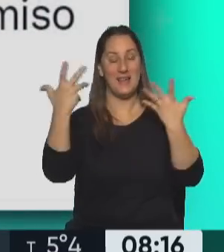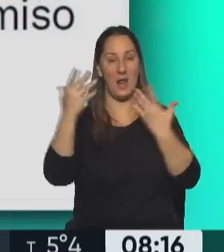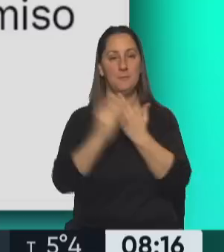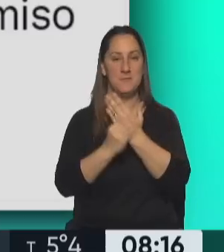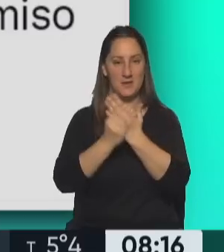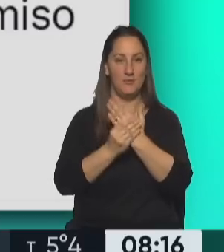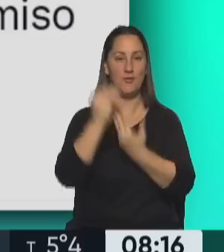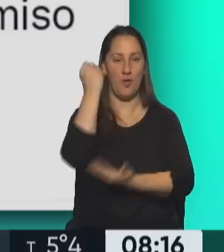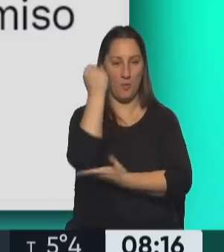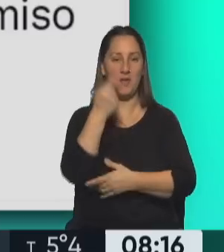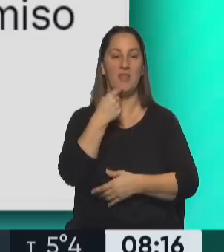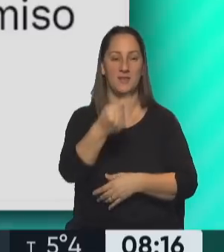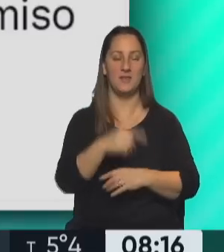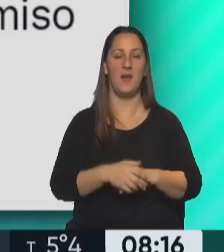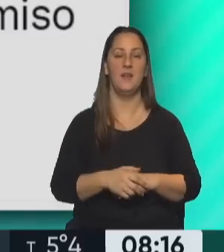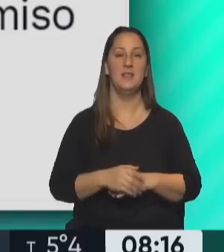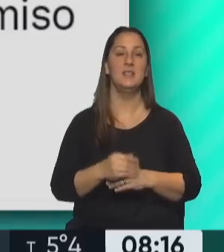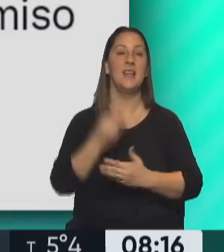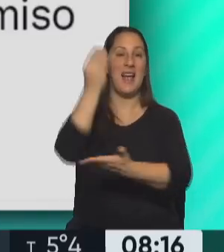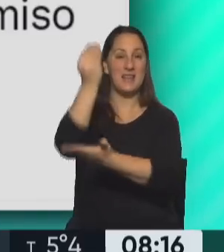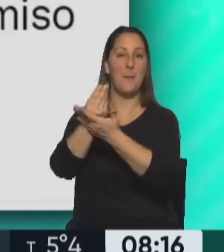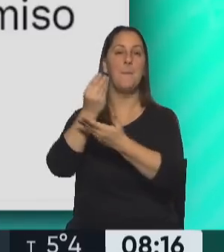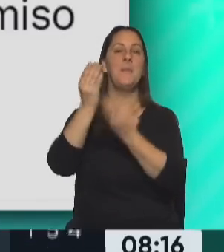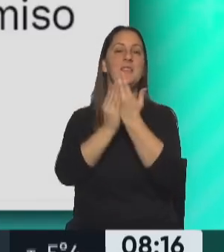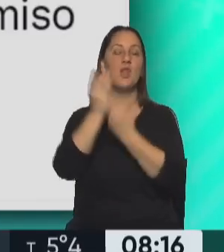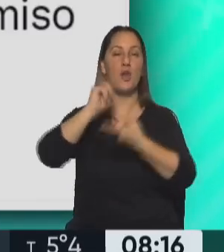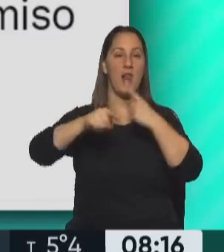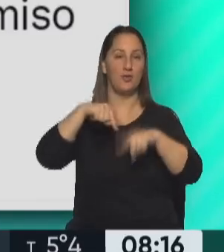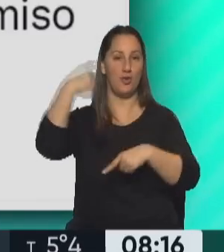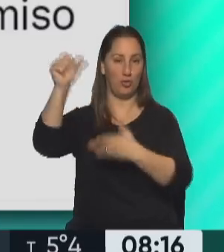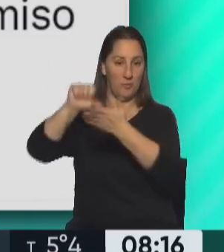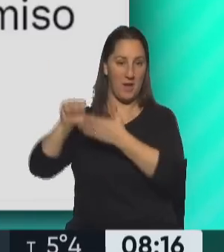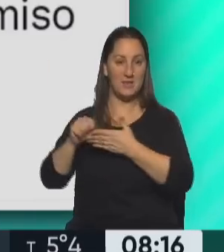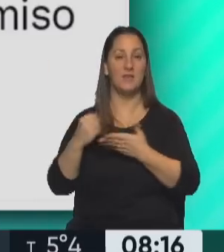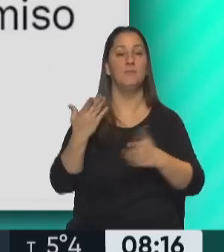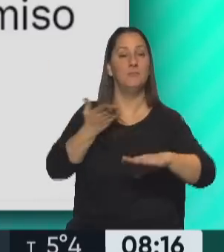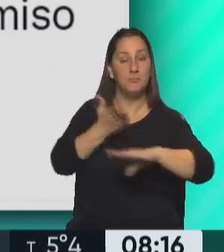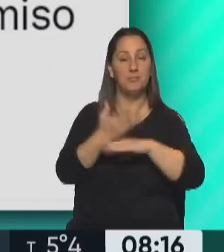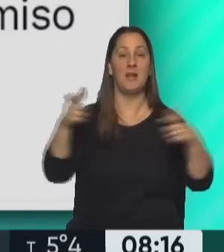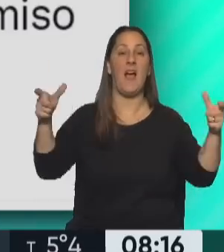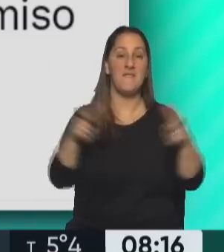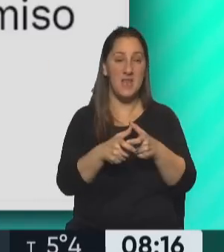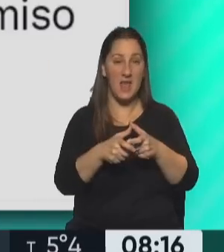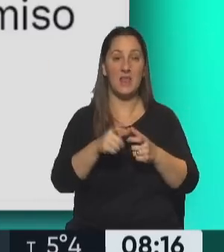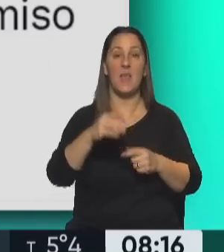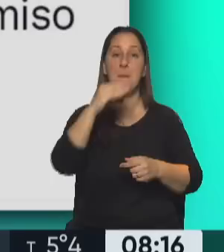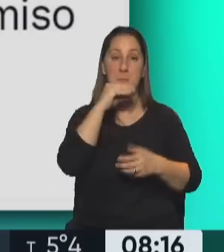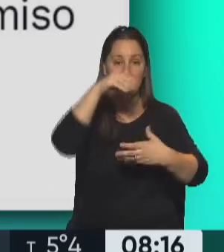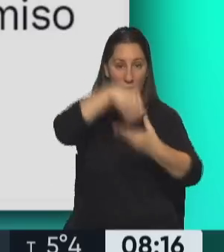Economía, y publicaba esto, el canciller, el ministro de Relaciones Exteriores. La incorporación de Sergio Massa al gabinete del presidente Alberto